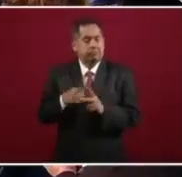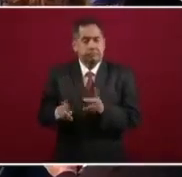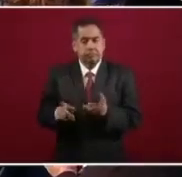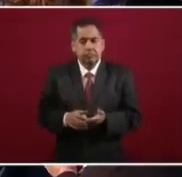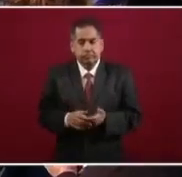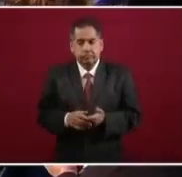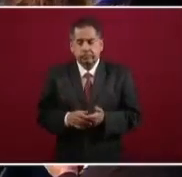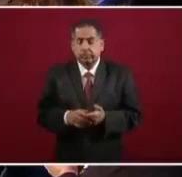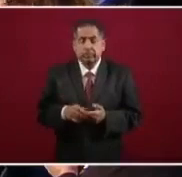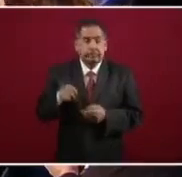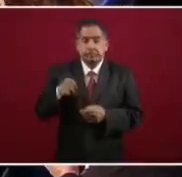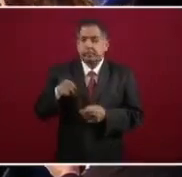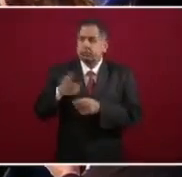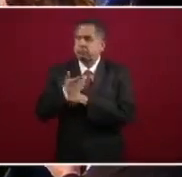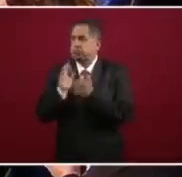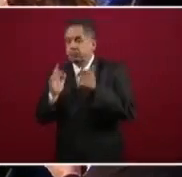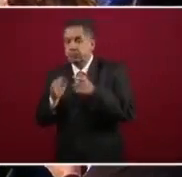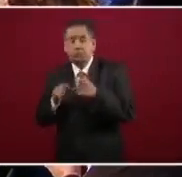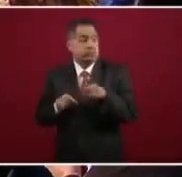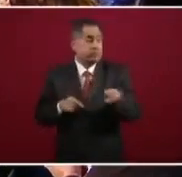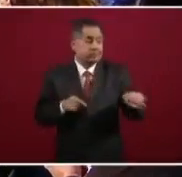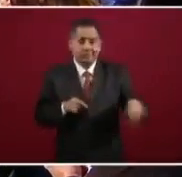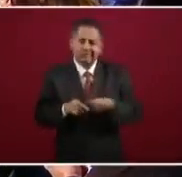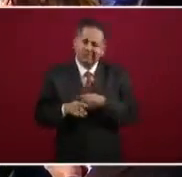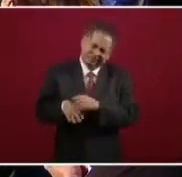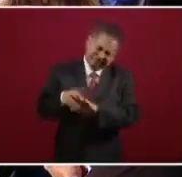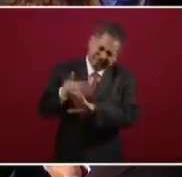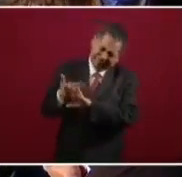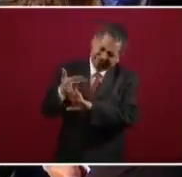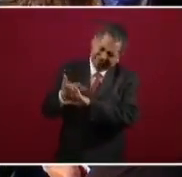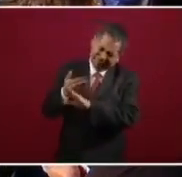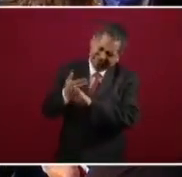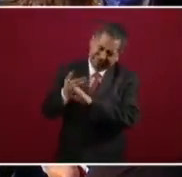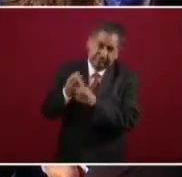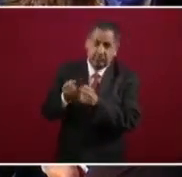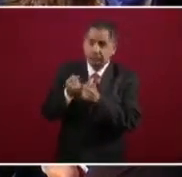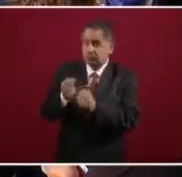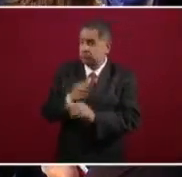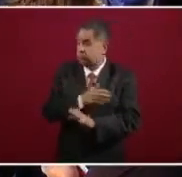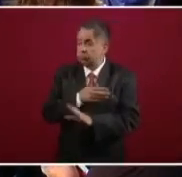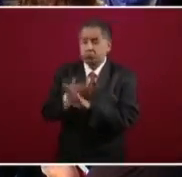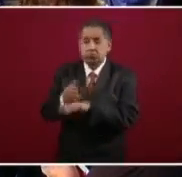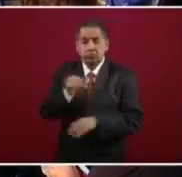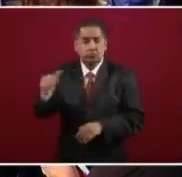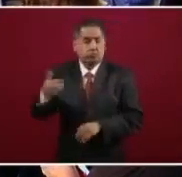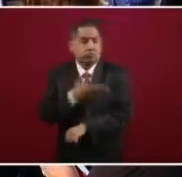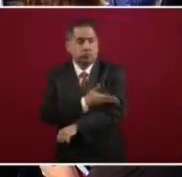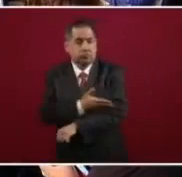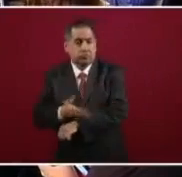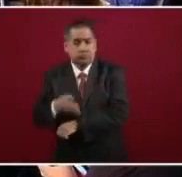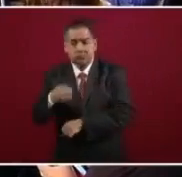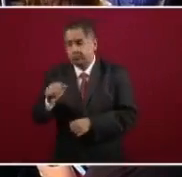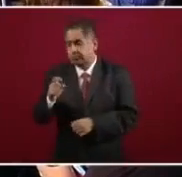emprenden en contra de él como nunca se había visto